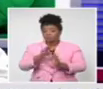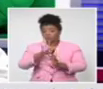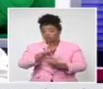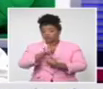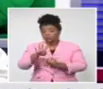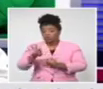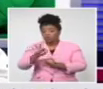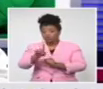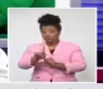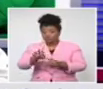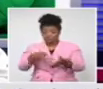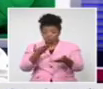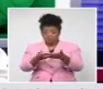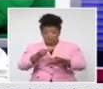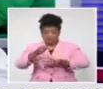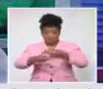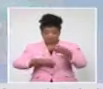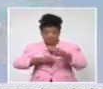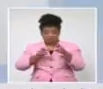21.441 muestras procesadas,